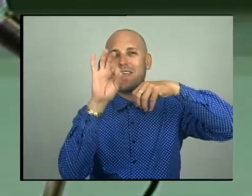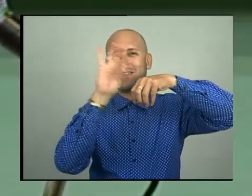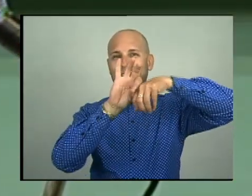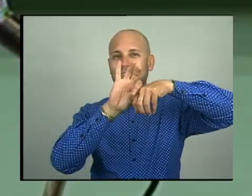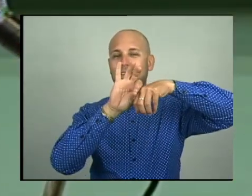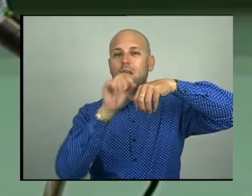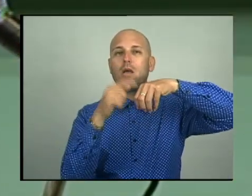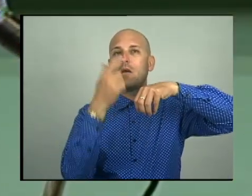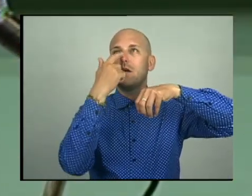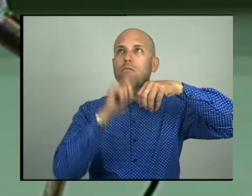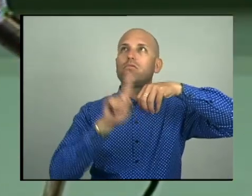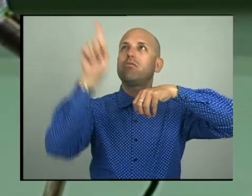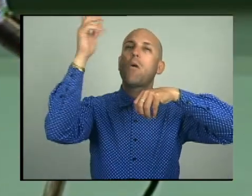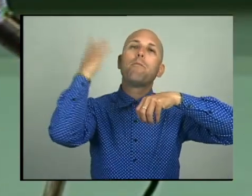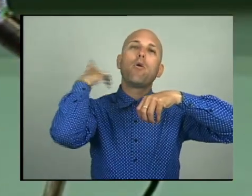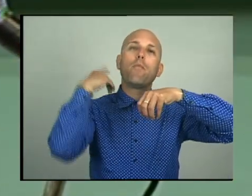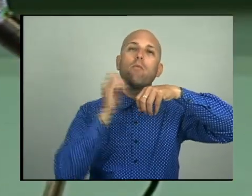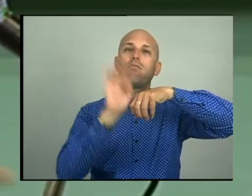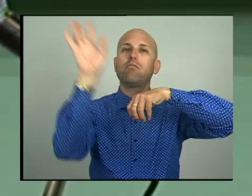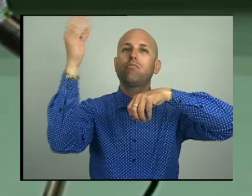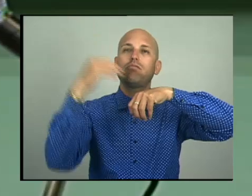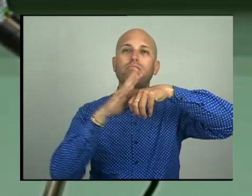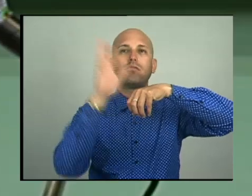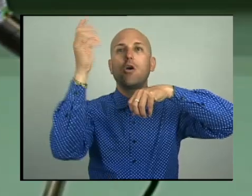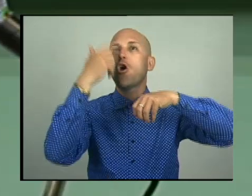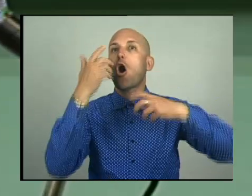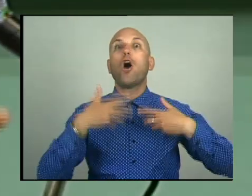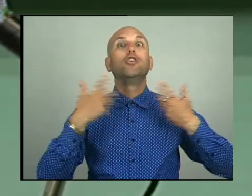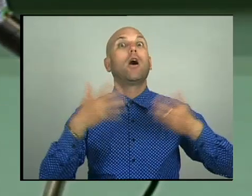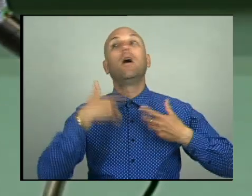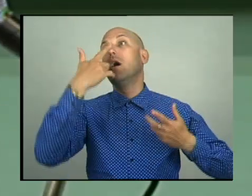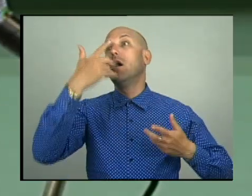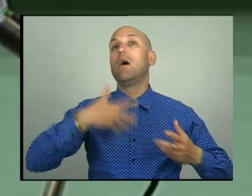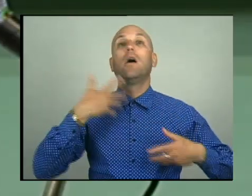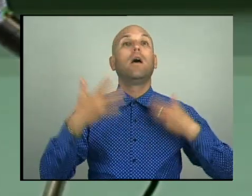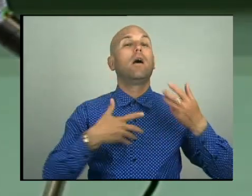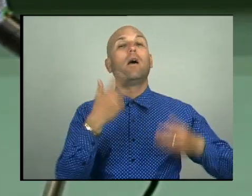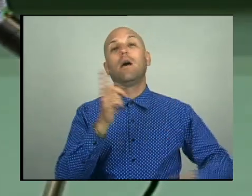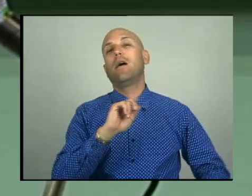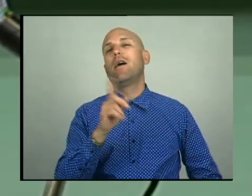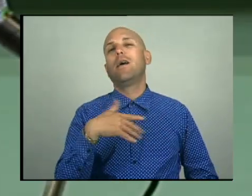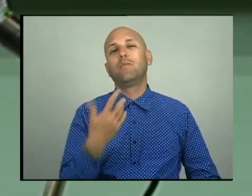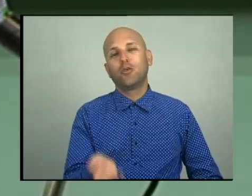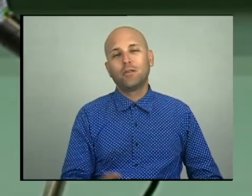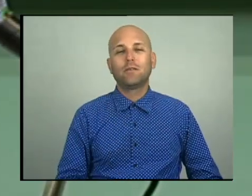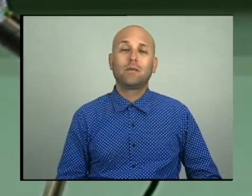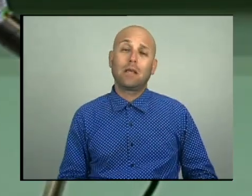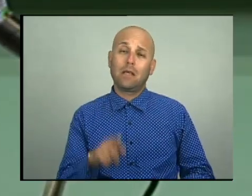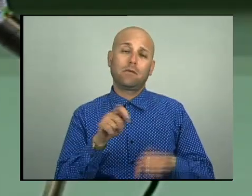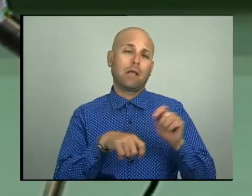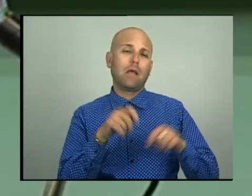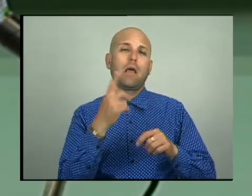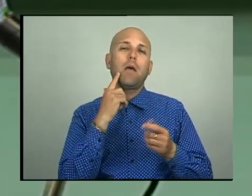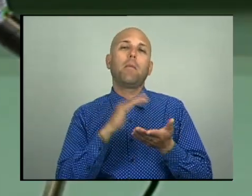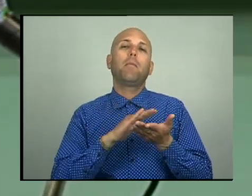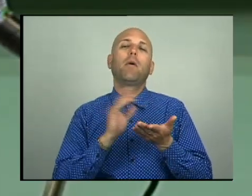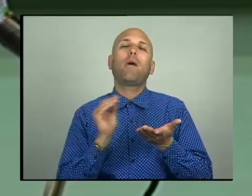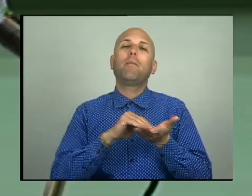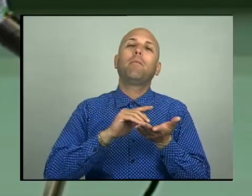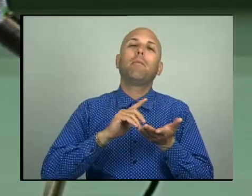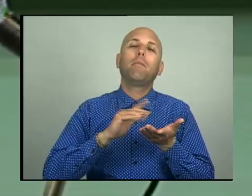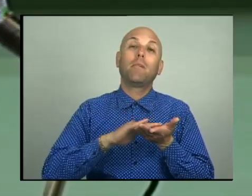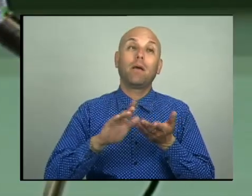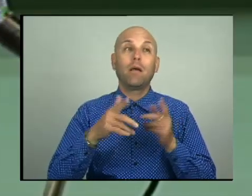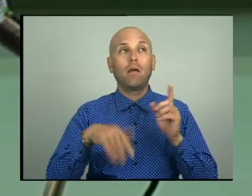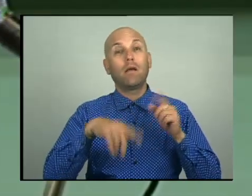pulmón, entonces no puede vivir si no oxigena. Entonces lo que se busca es aumentar el flujo. Esa es la operación paliativa que se hace. Pero al final, ya después, a la